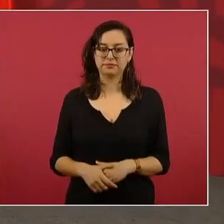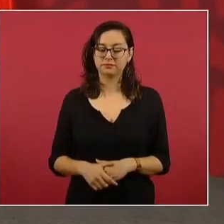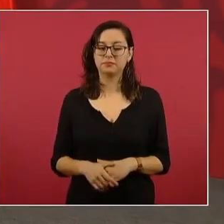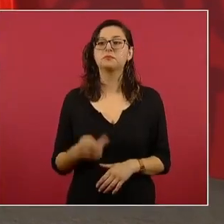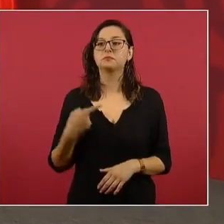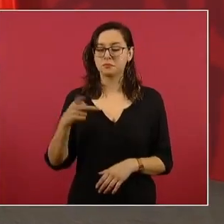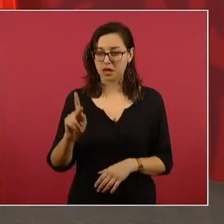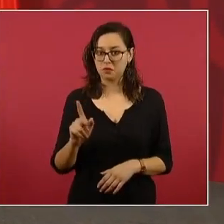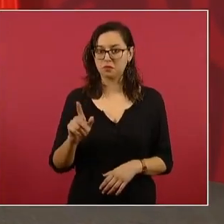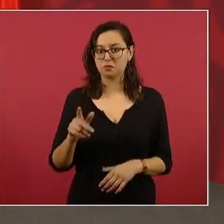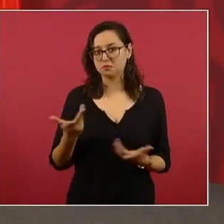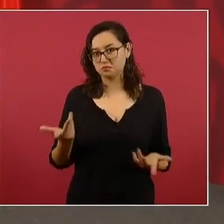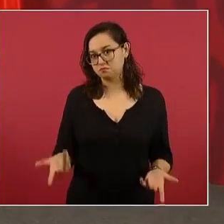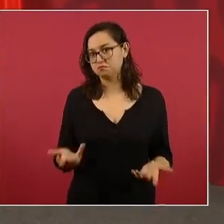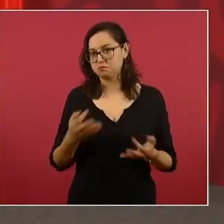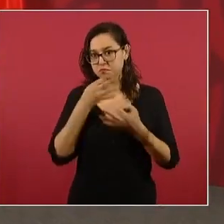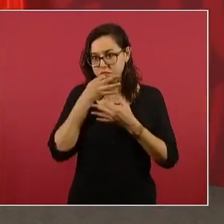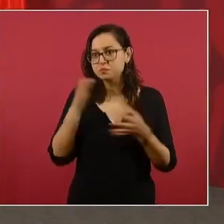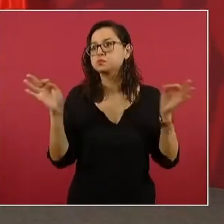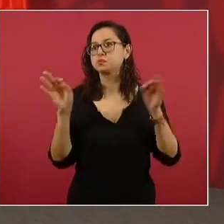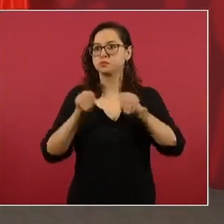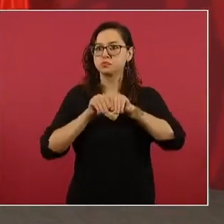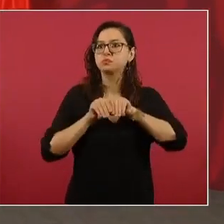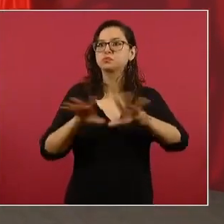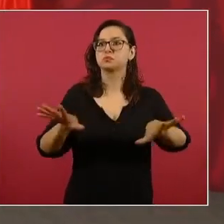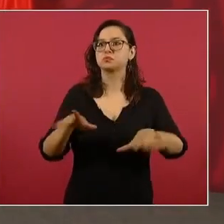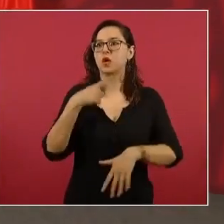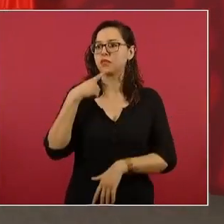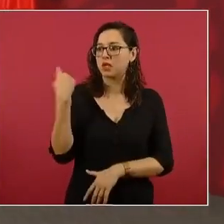la denuncia pública, que se ventile todo,